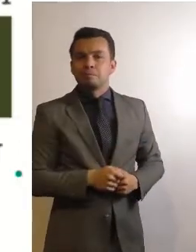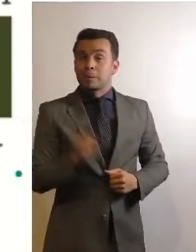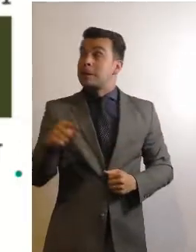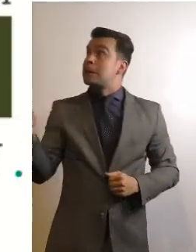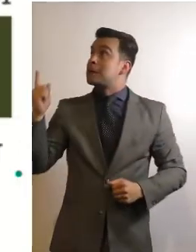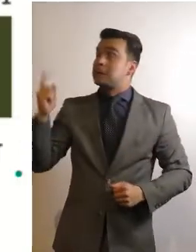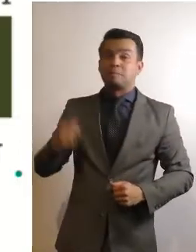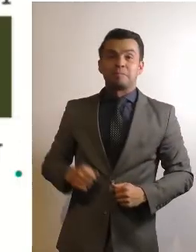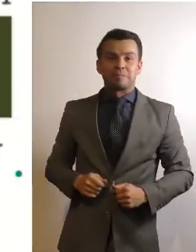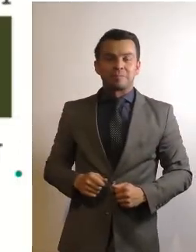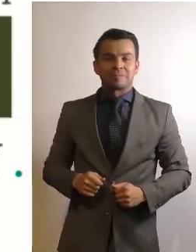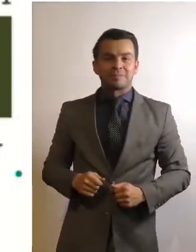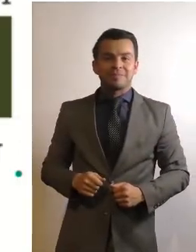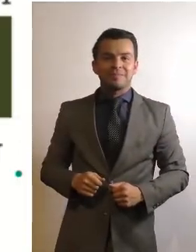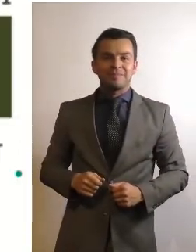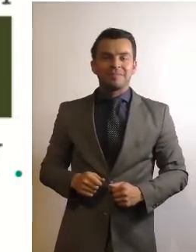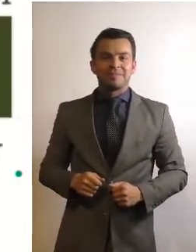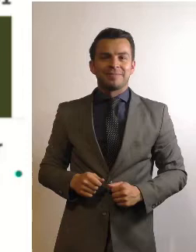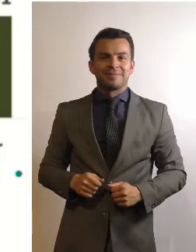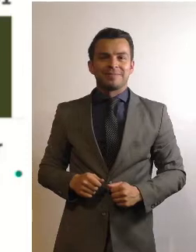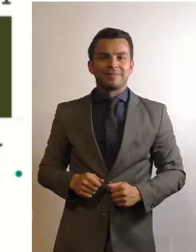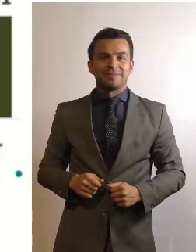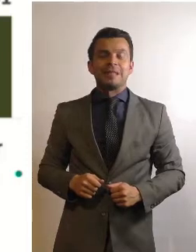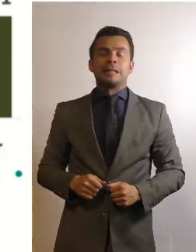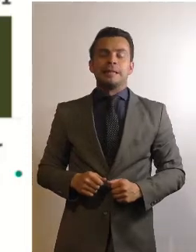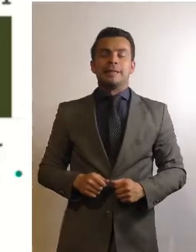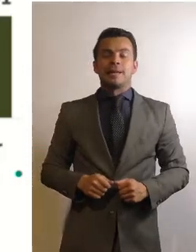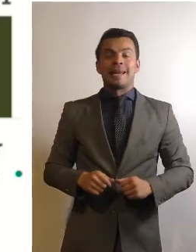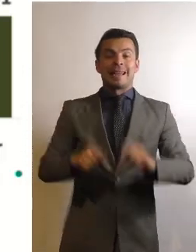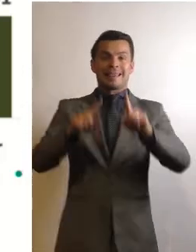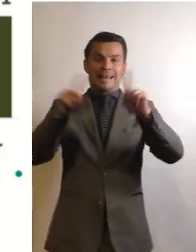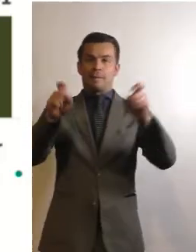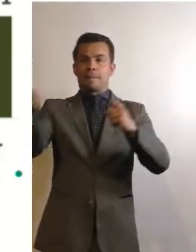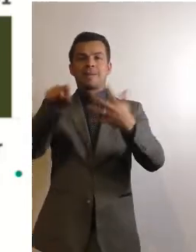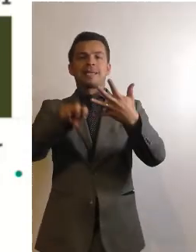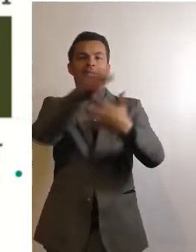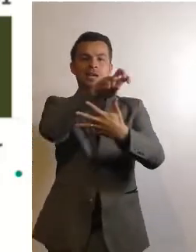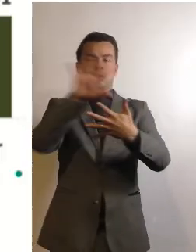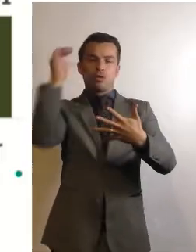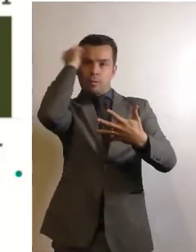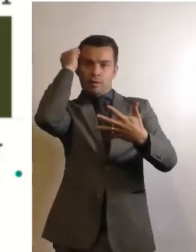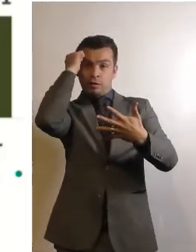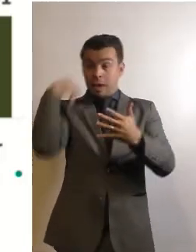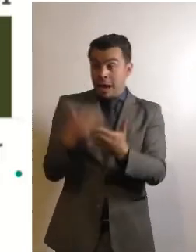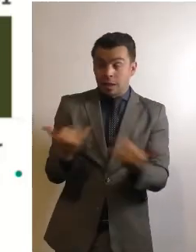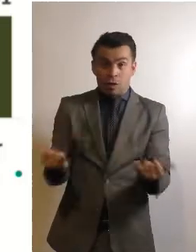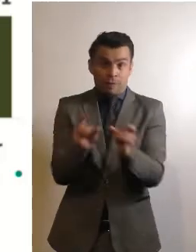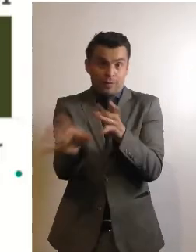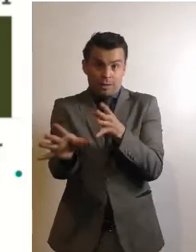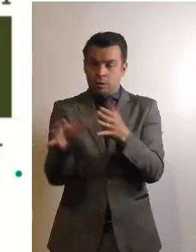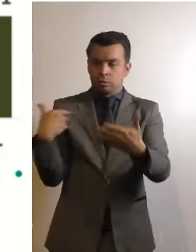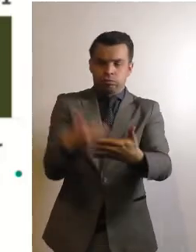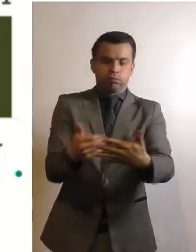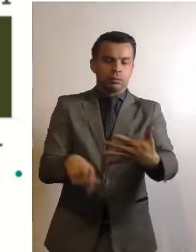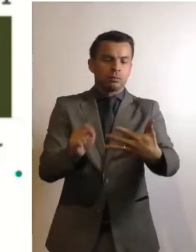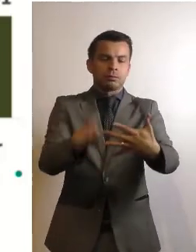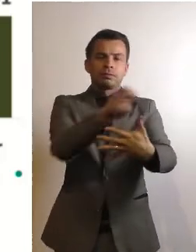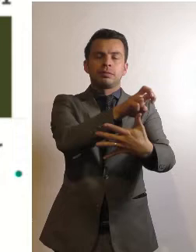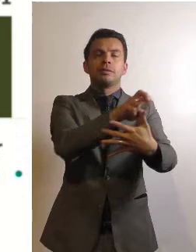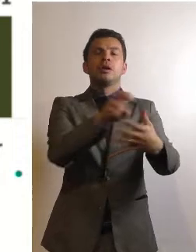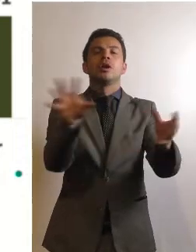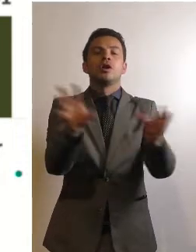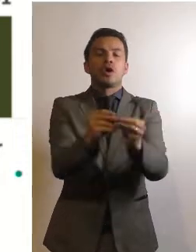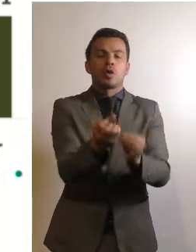Y de acuerdo con el escalafón docente, a la fecha contamos con